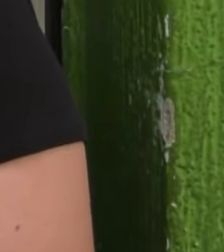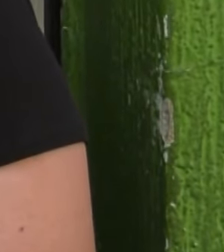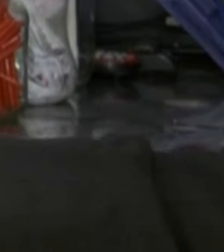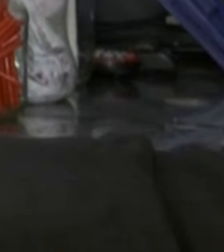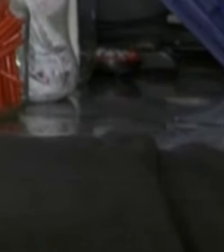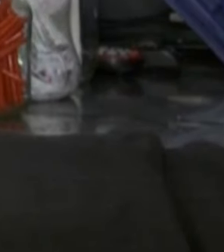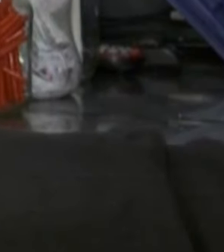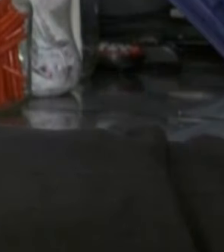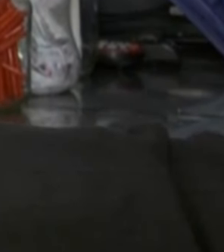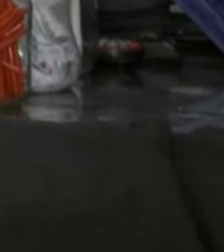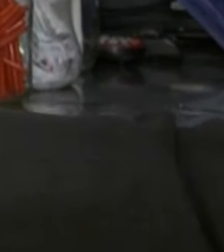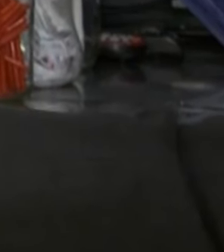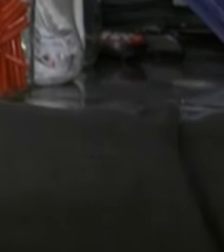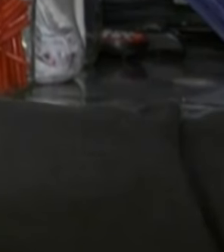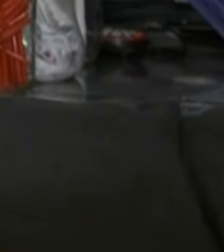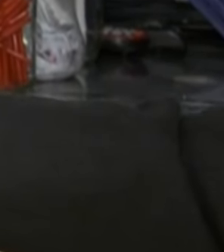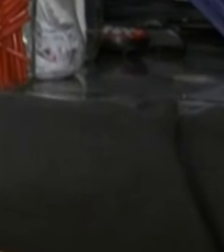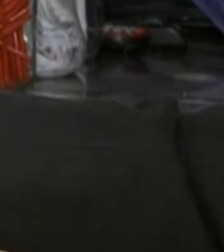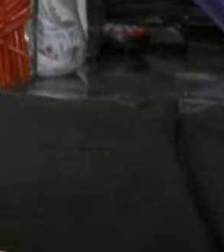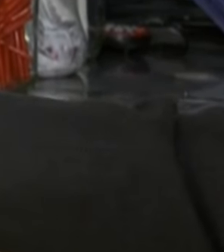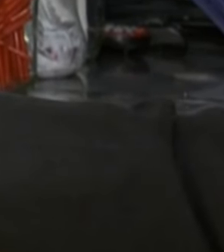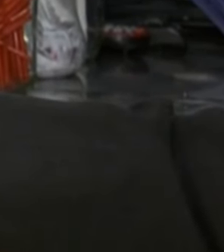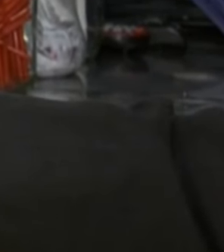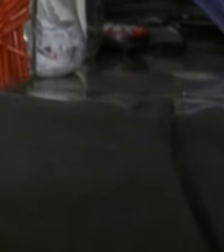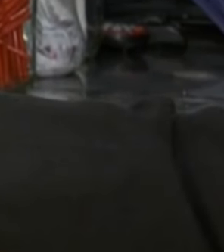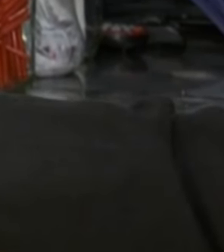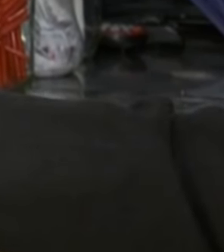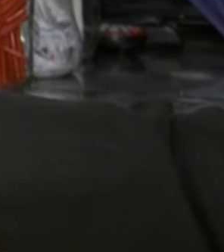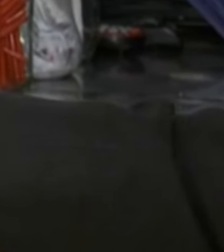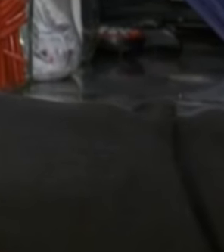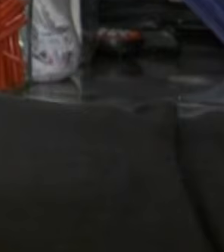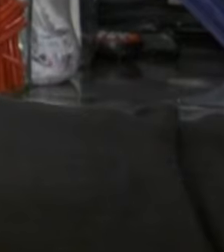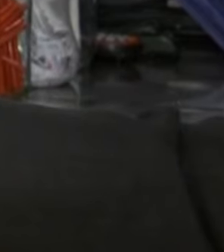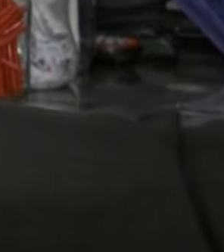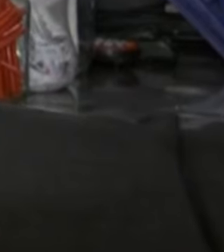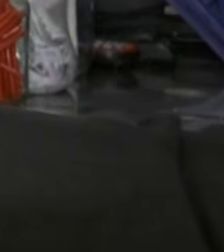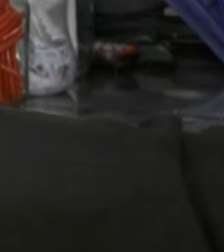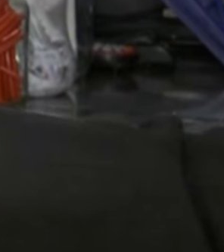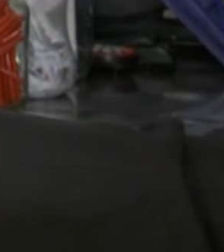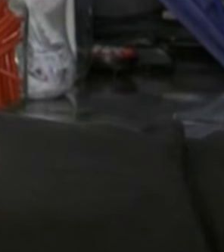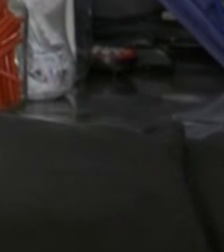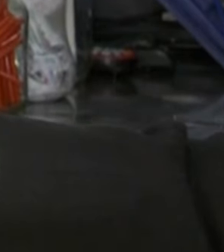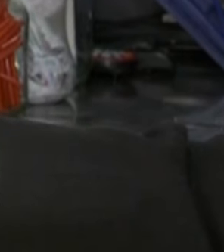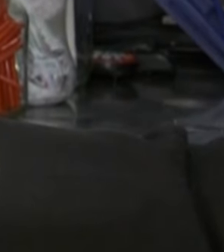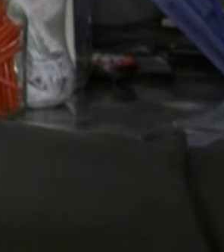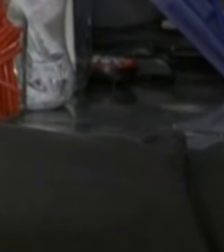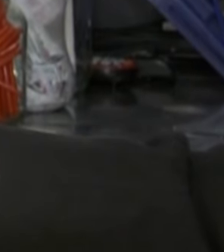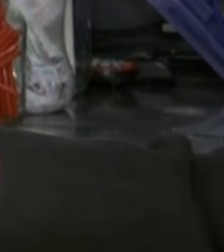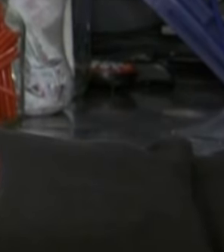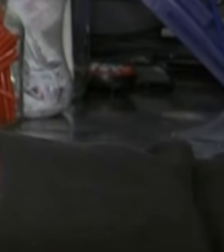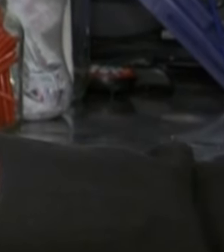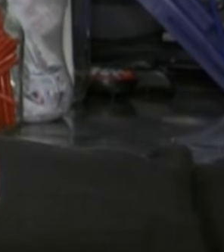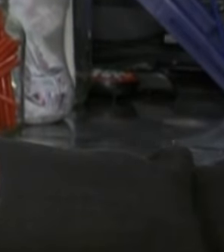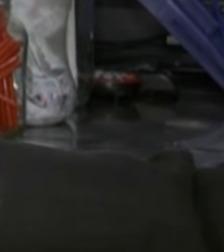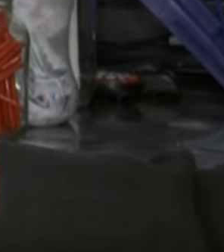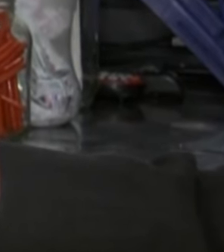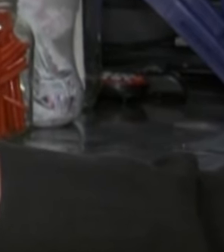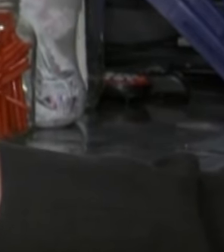esté todo limpio. El día de ayer, dejar unas canequitas con agua y la capuchinera que trabaja con agua directa. También ya